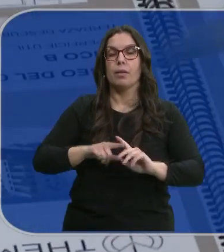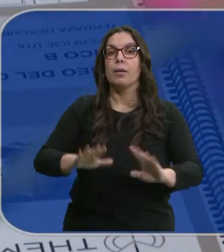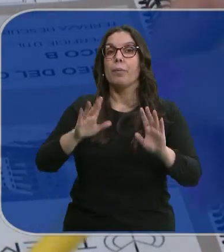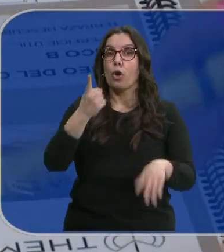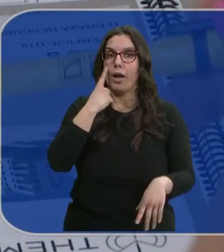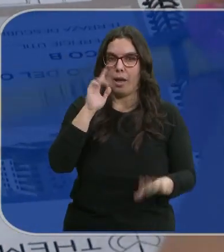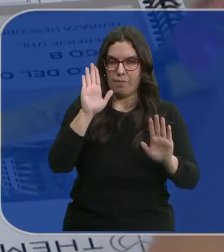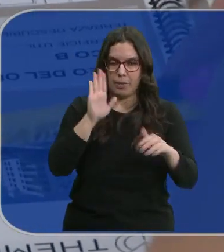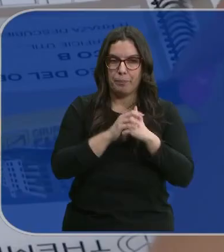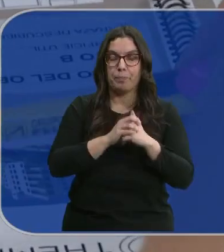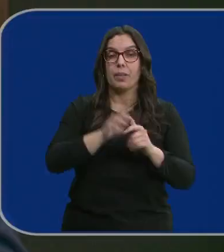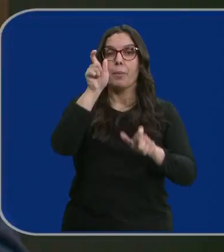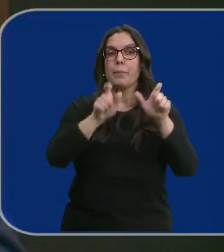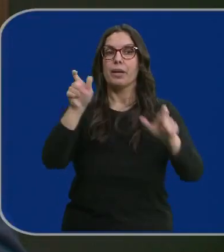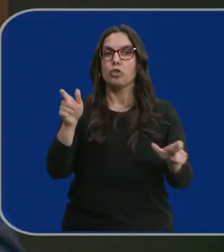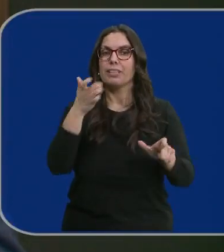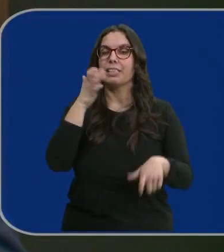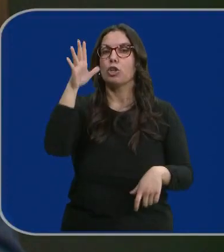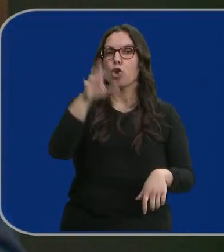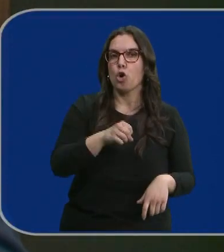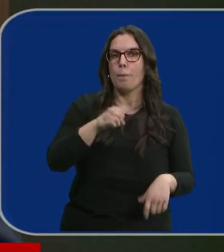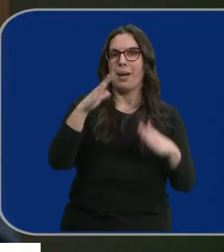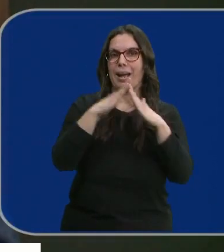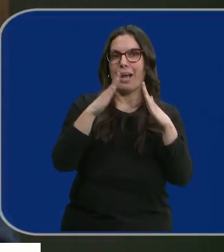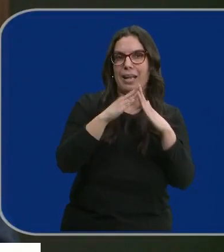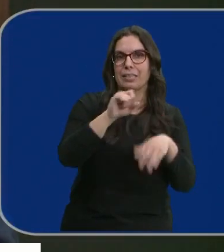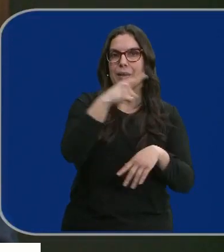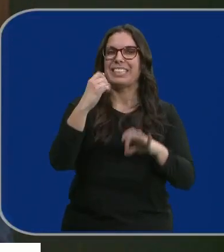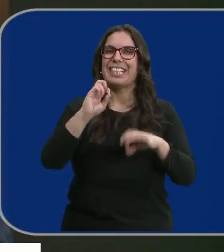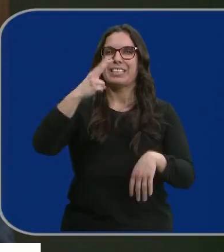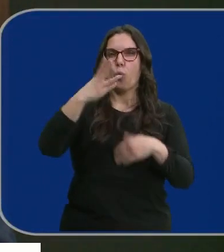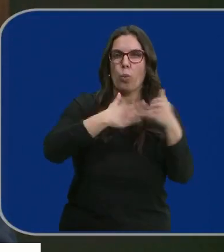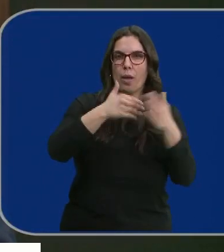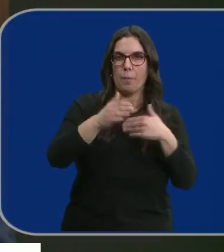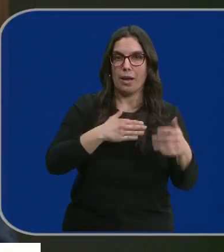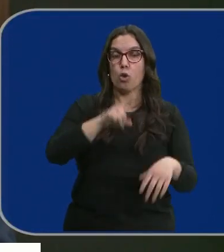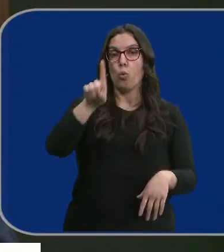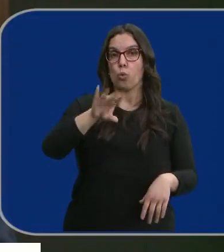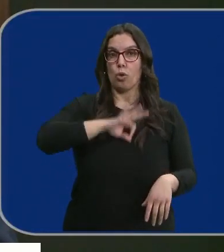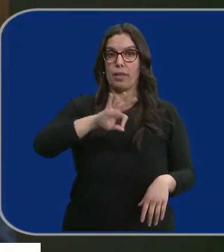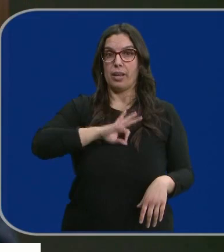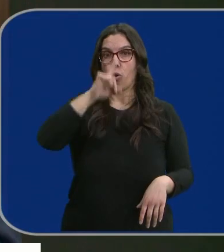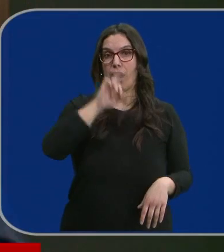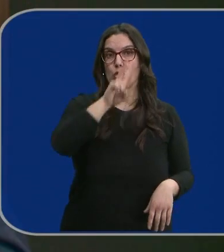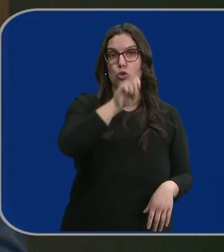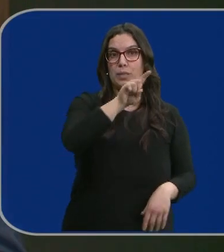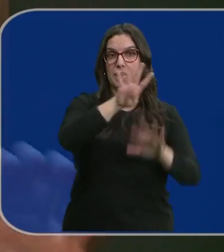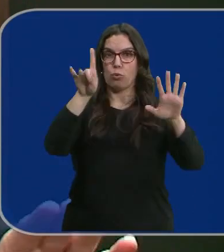estén atentos. A aquellas personas que se han comprado una casa, sobre todo de segunda mano, antes del 1 de enero del